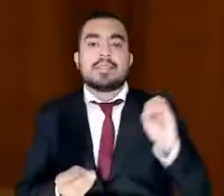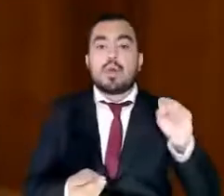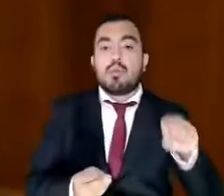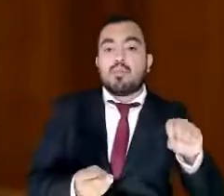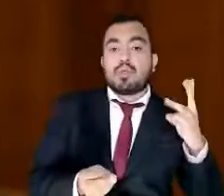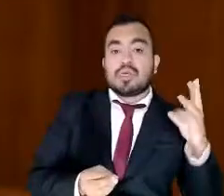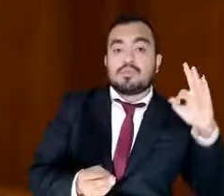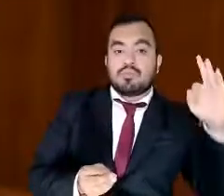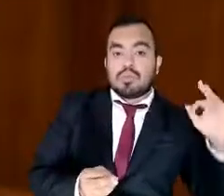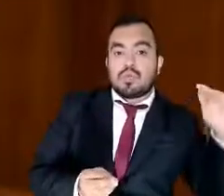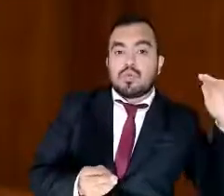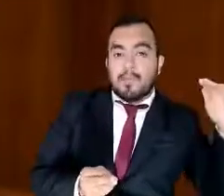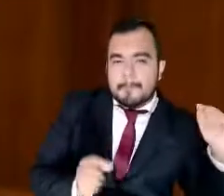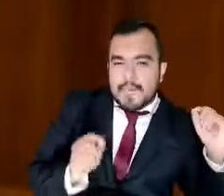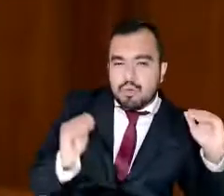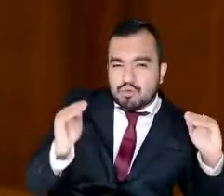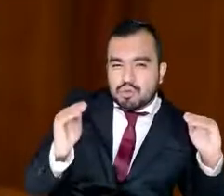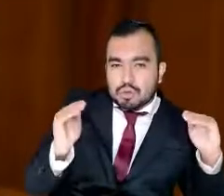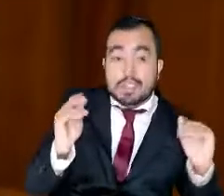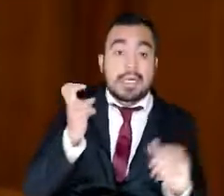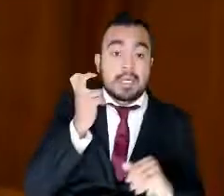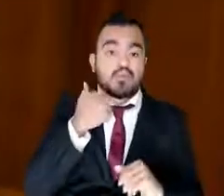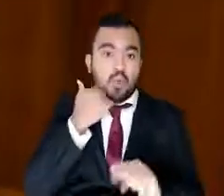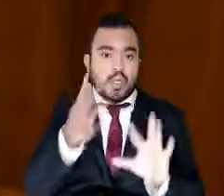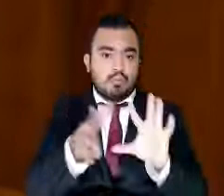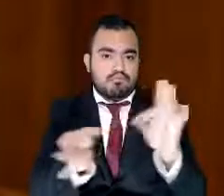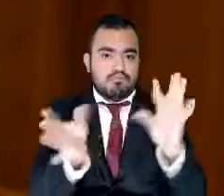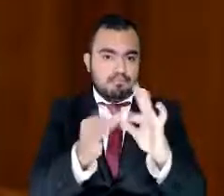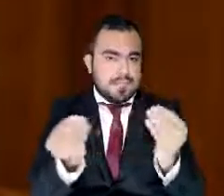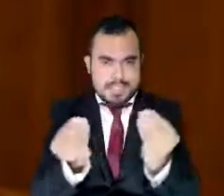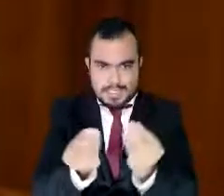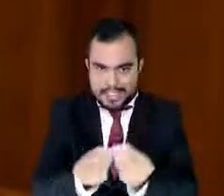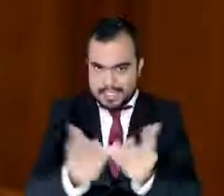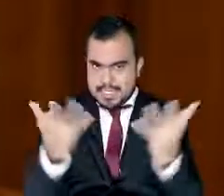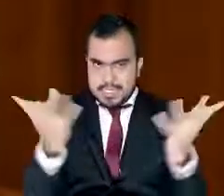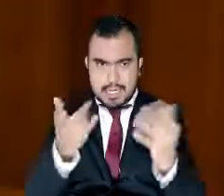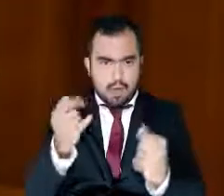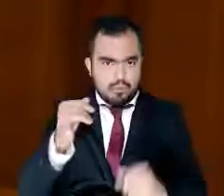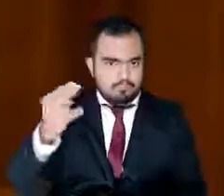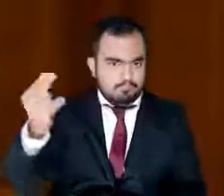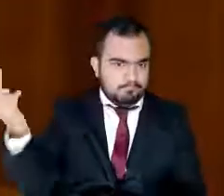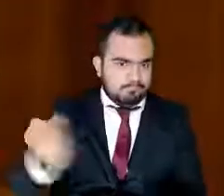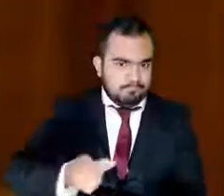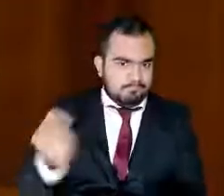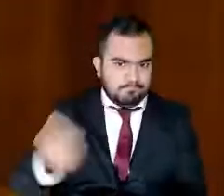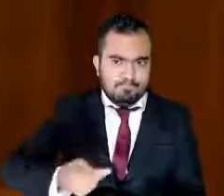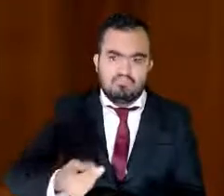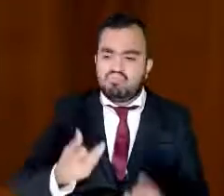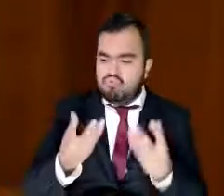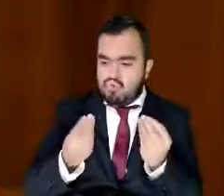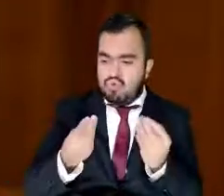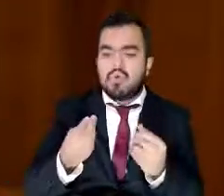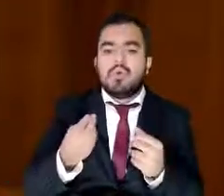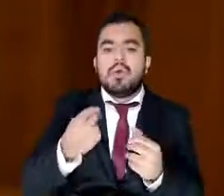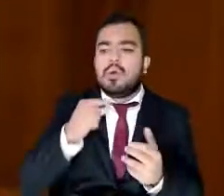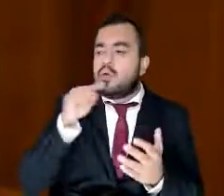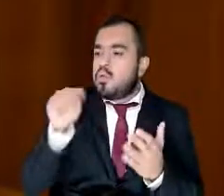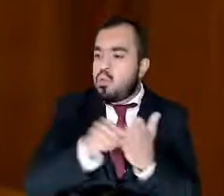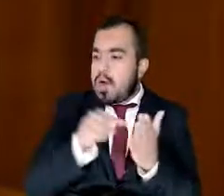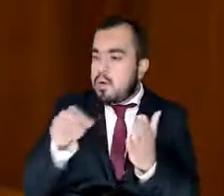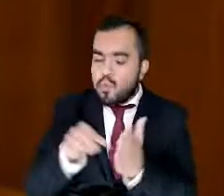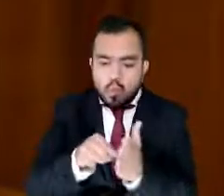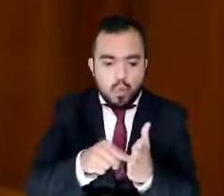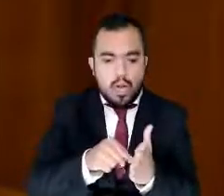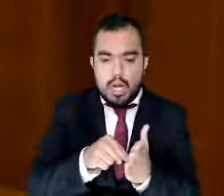que hemos tenido en la administración. Con esto les quiero transmitir, por supuesto que las necesidades son muchas, la recuperación de espacios públicos es